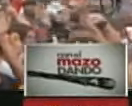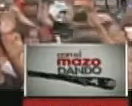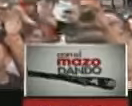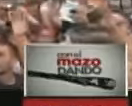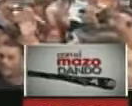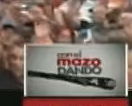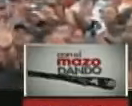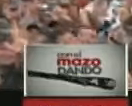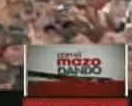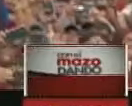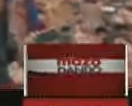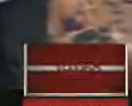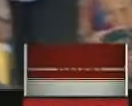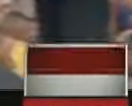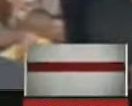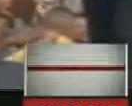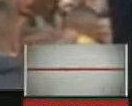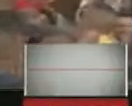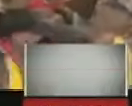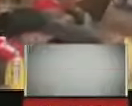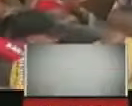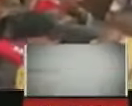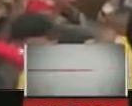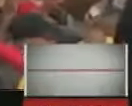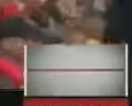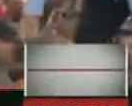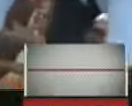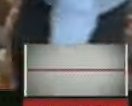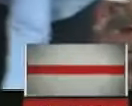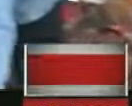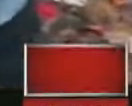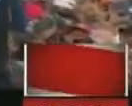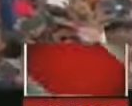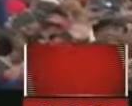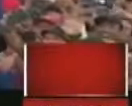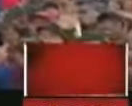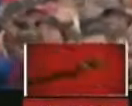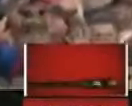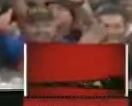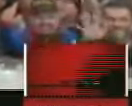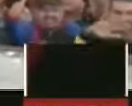mira, mira. Me queda bien el sombrero, ¿verdad?